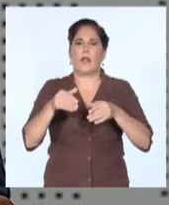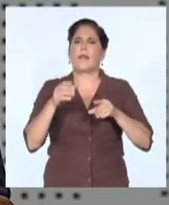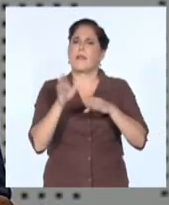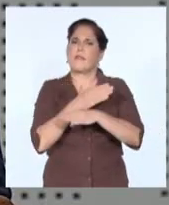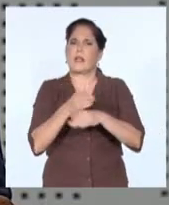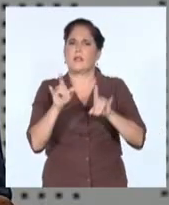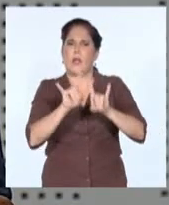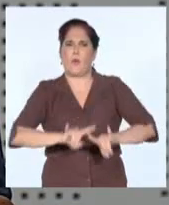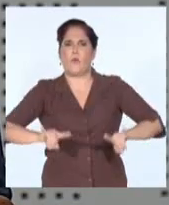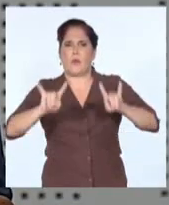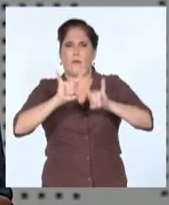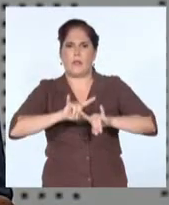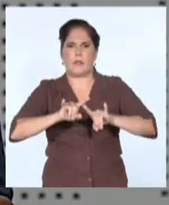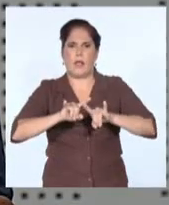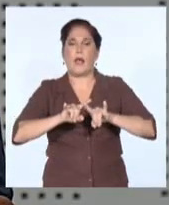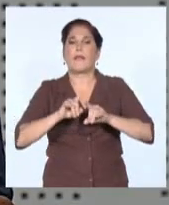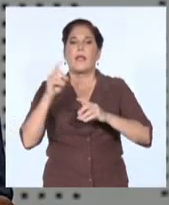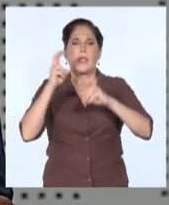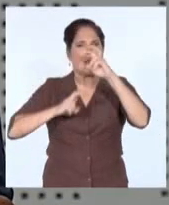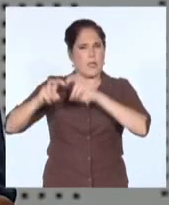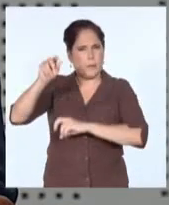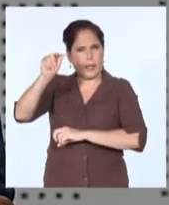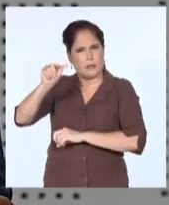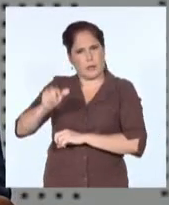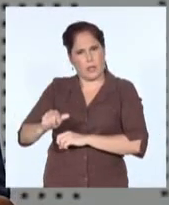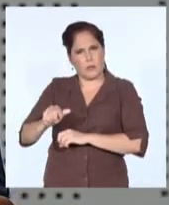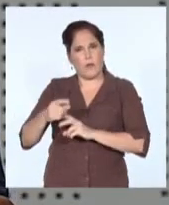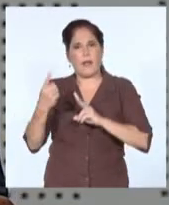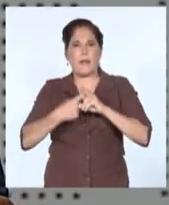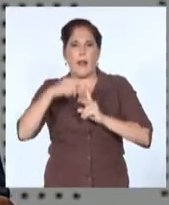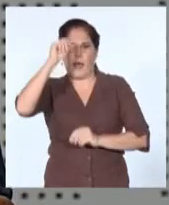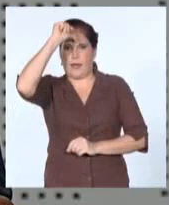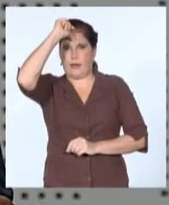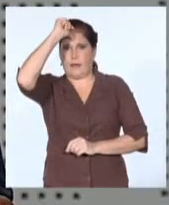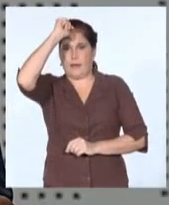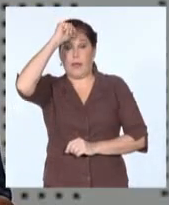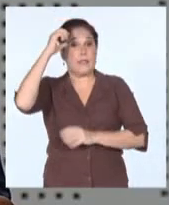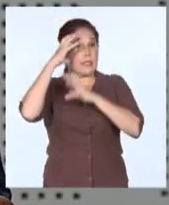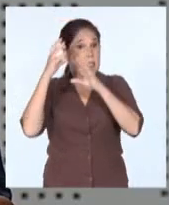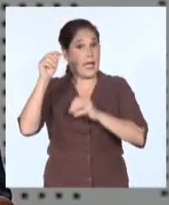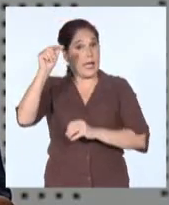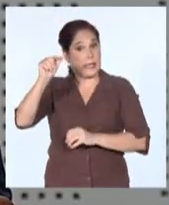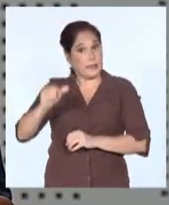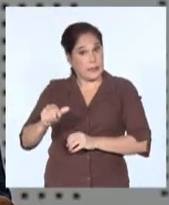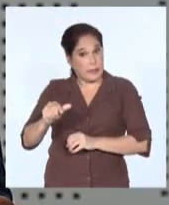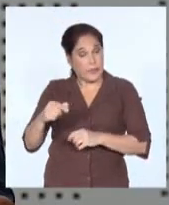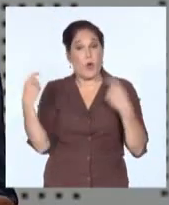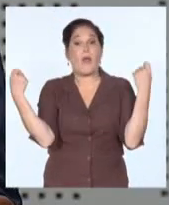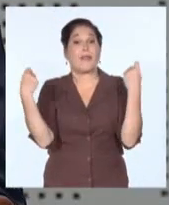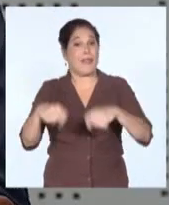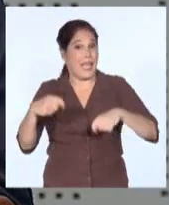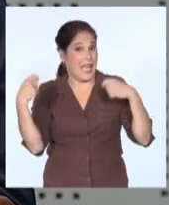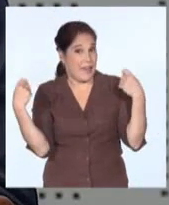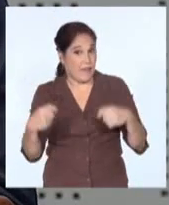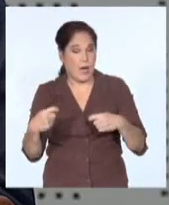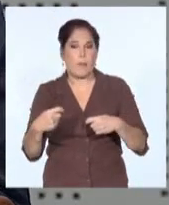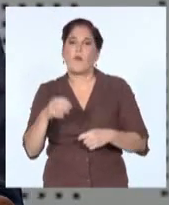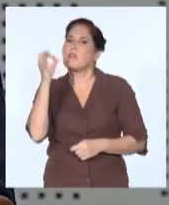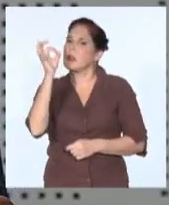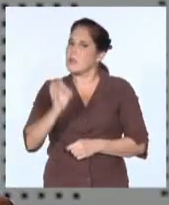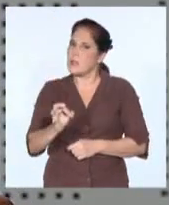e instituciones de investigación indias. Nuestros científicos desempeñan un papel esencial en todos